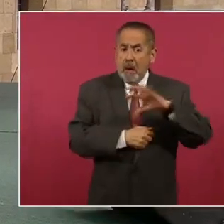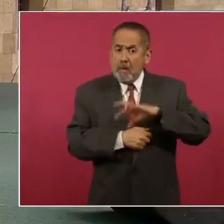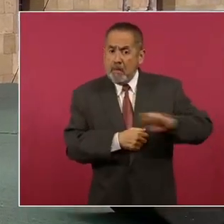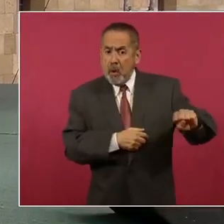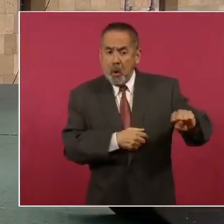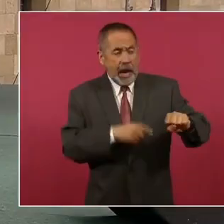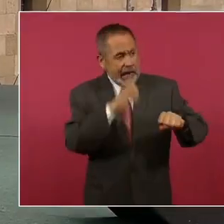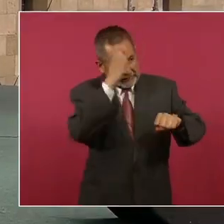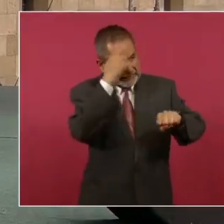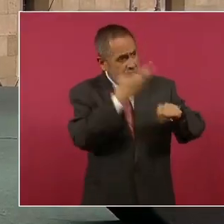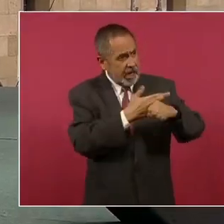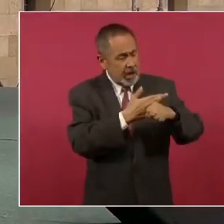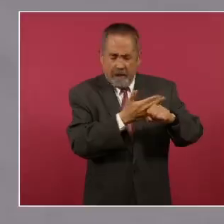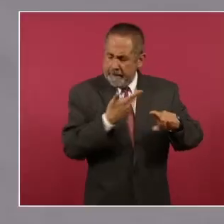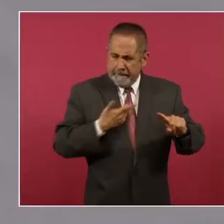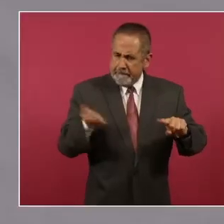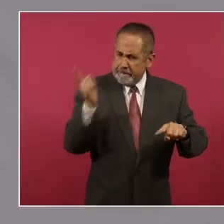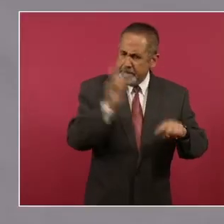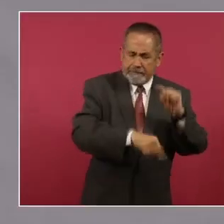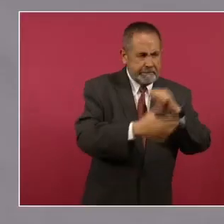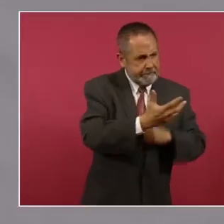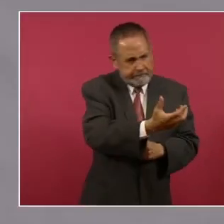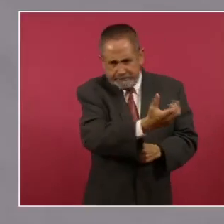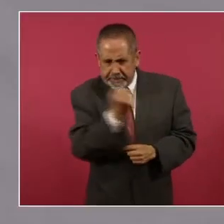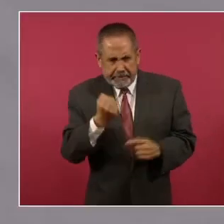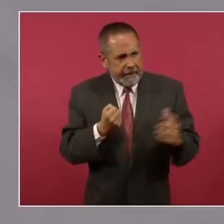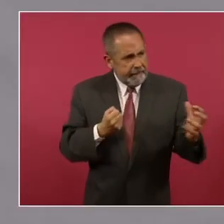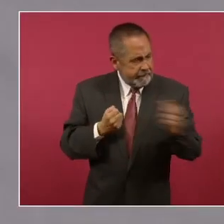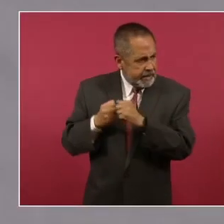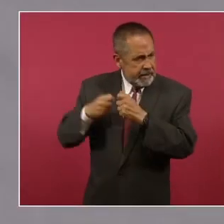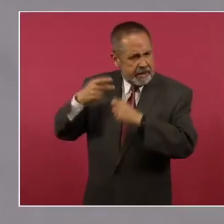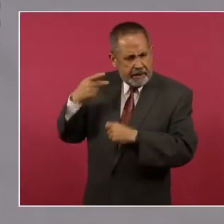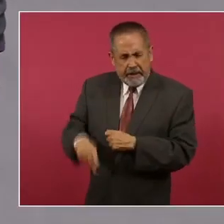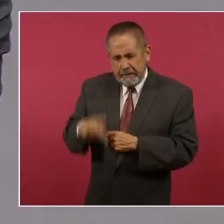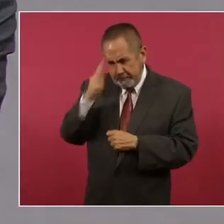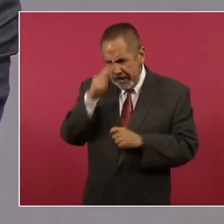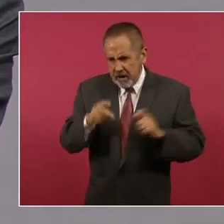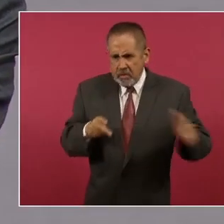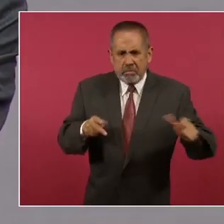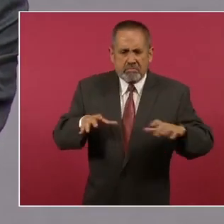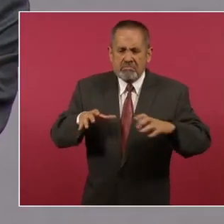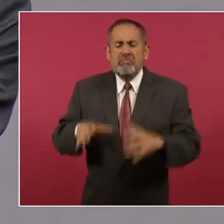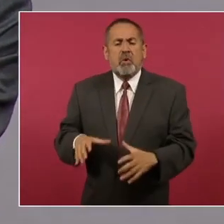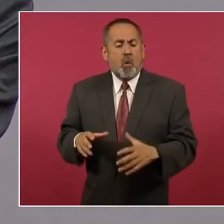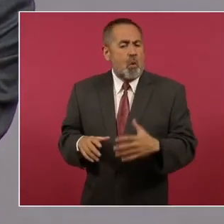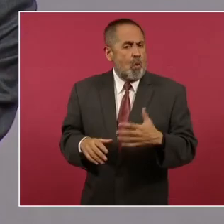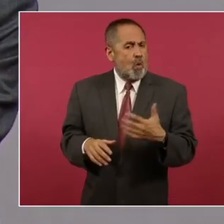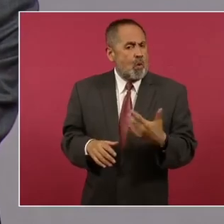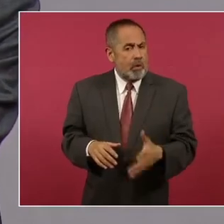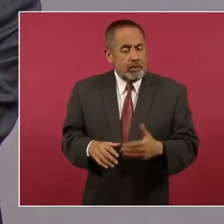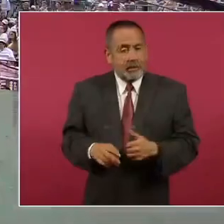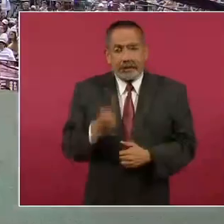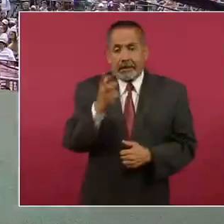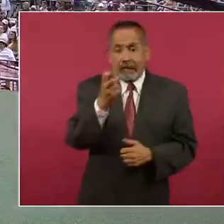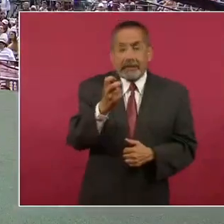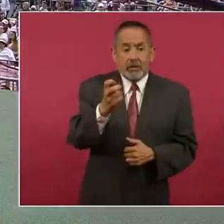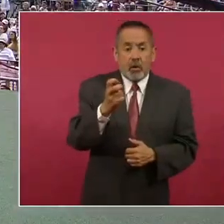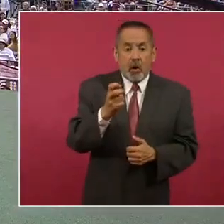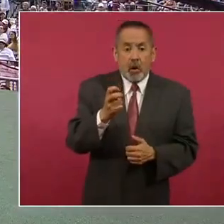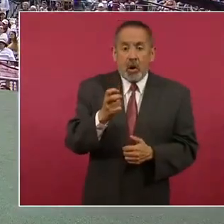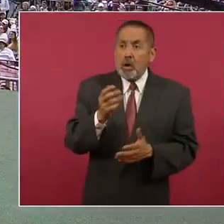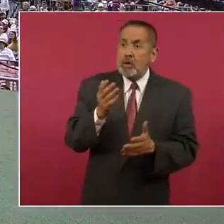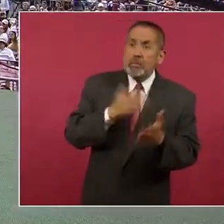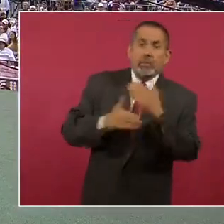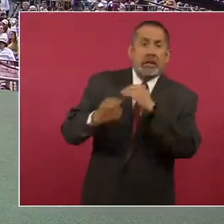de extranjeros. Esta estrategia no habría podido tener